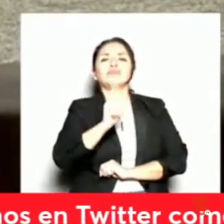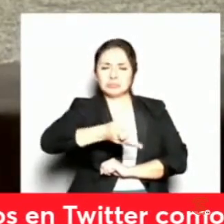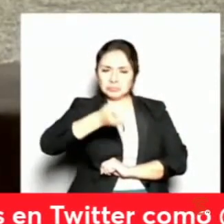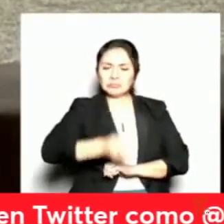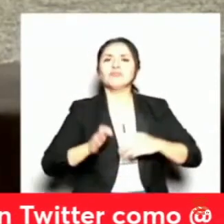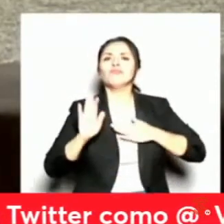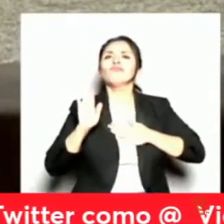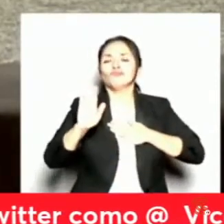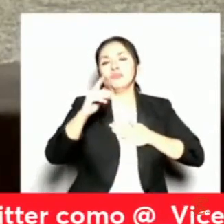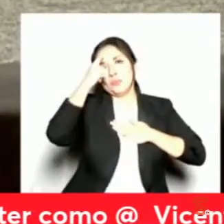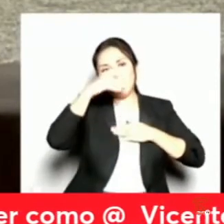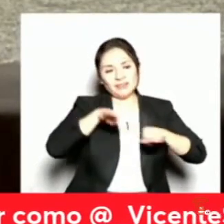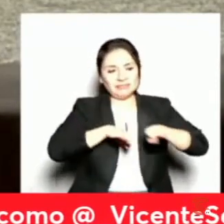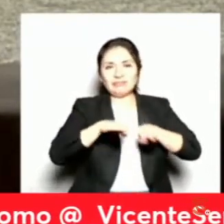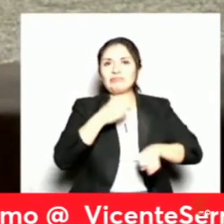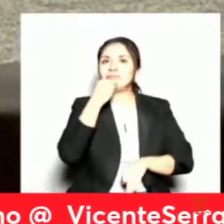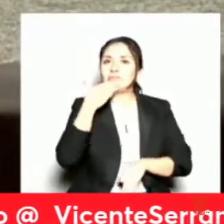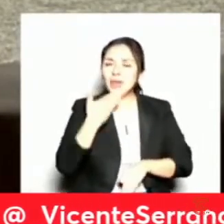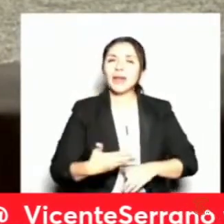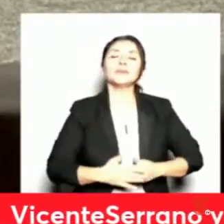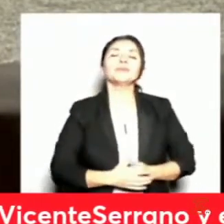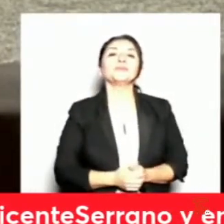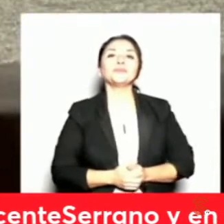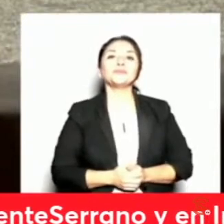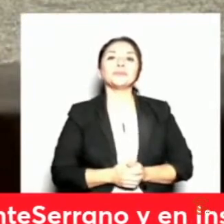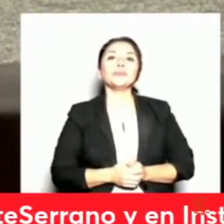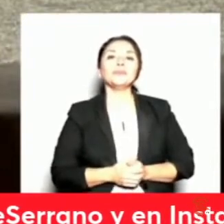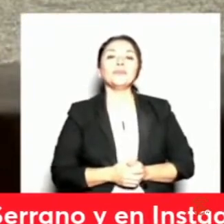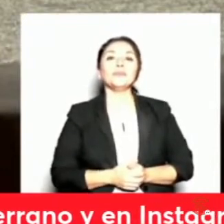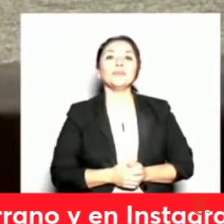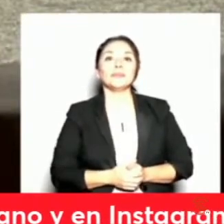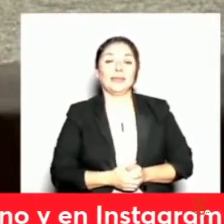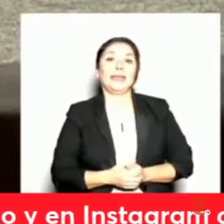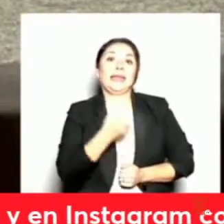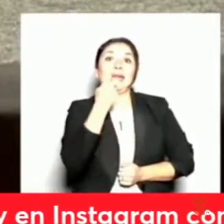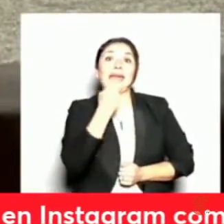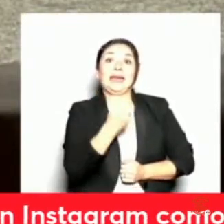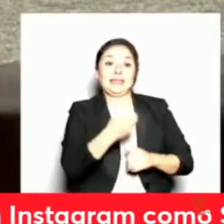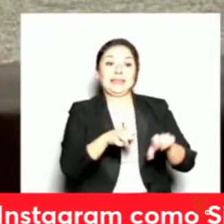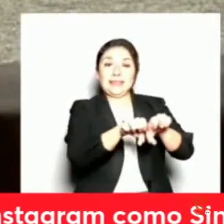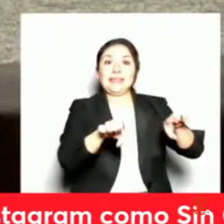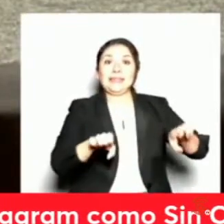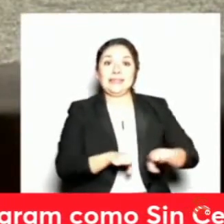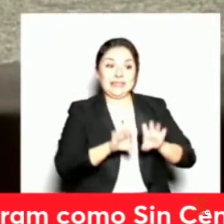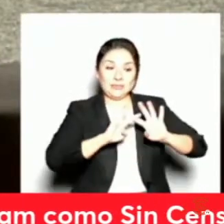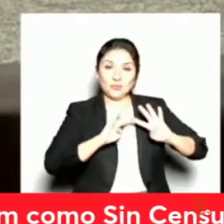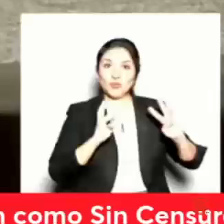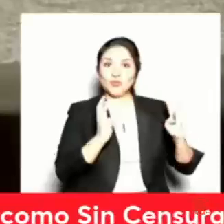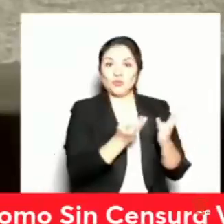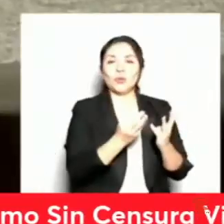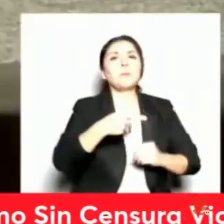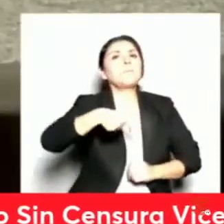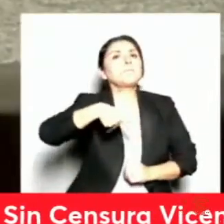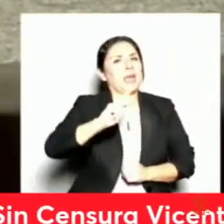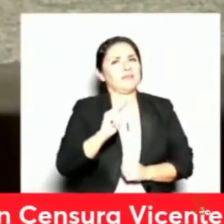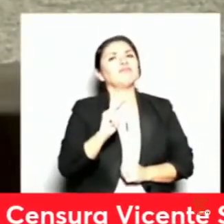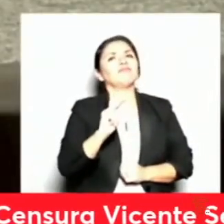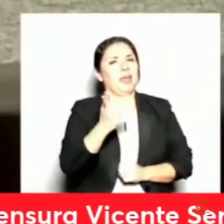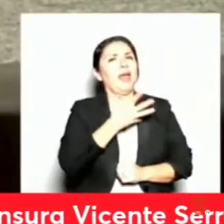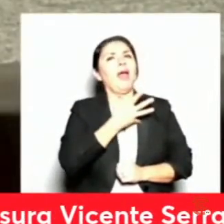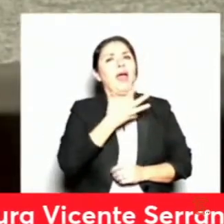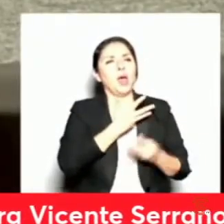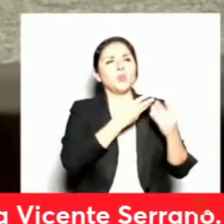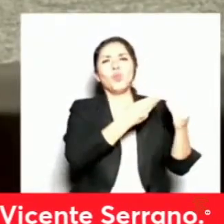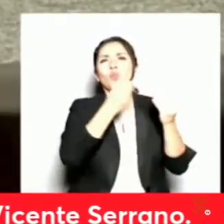y eficaces. Este es el gabinete, pero hay muchas y